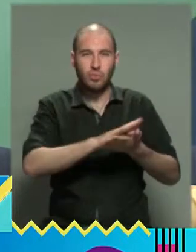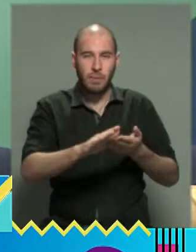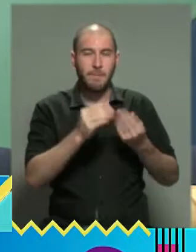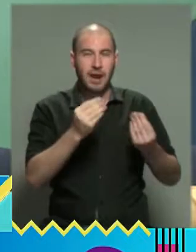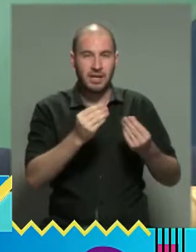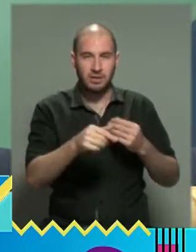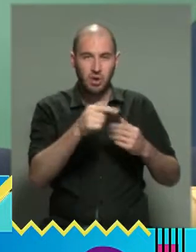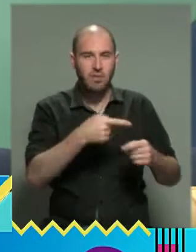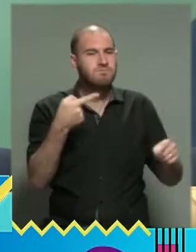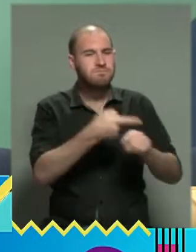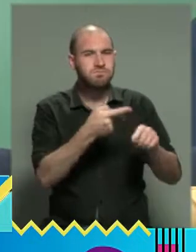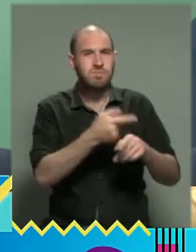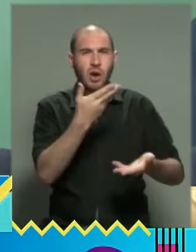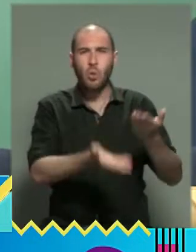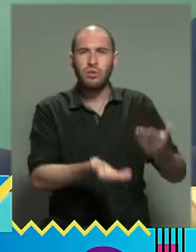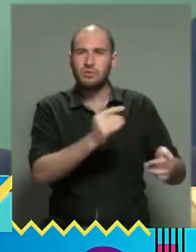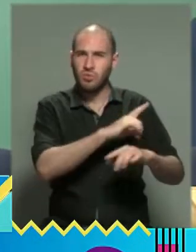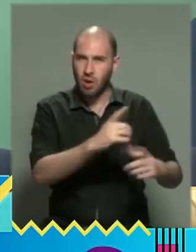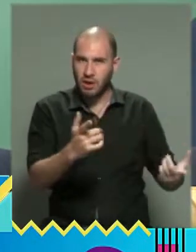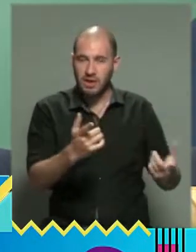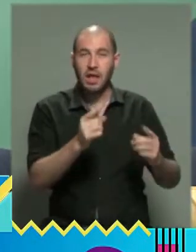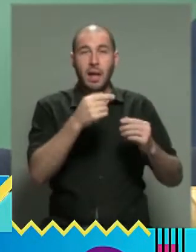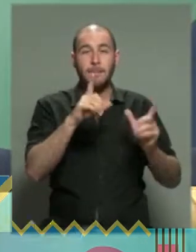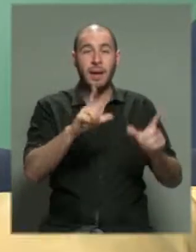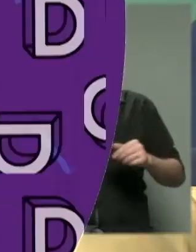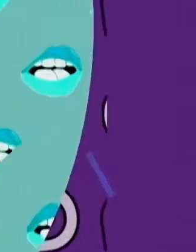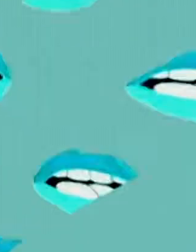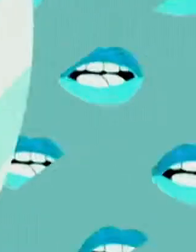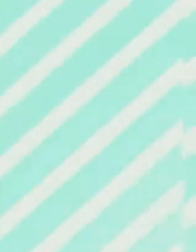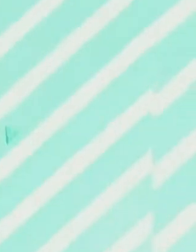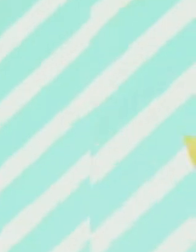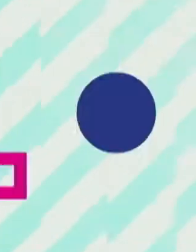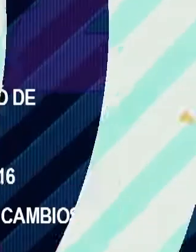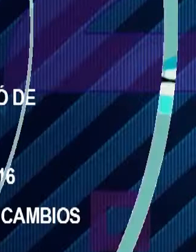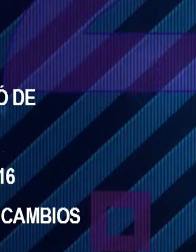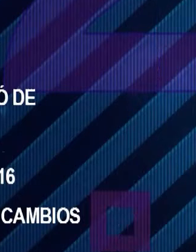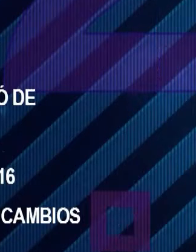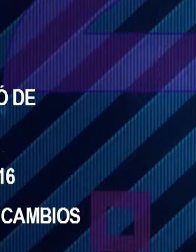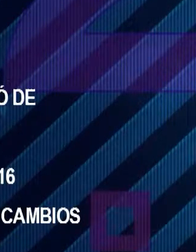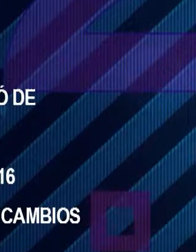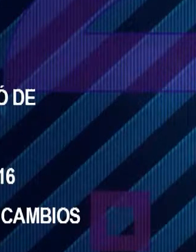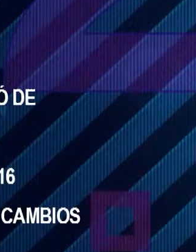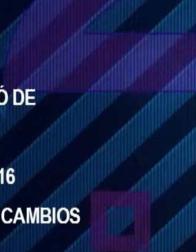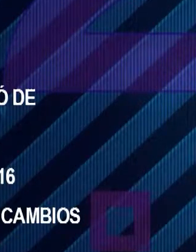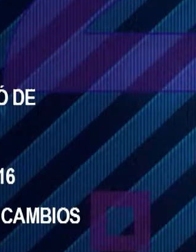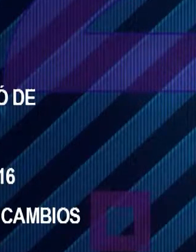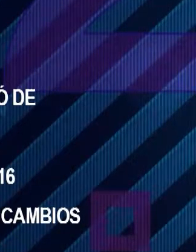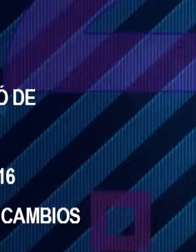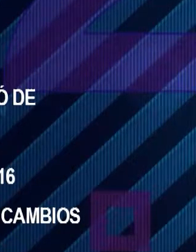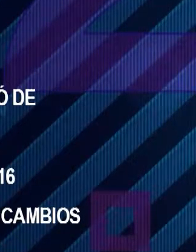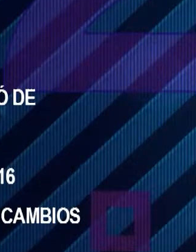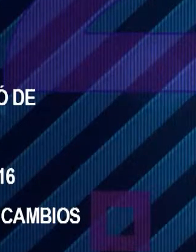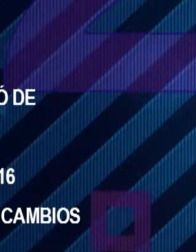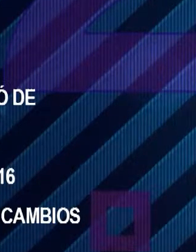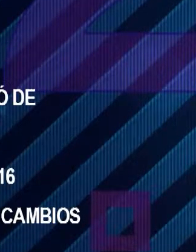que se pueda combatir esta injusticia. Y la última placa tiene que ver con datos que están relacionados en Argentina a la pobreza.